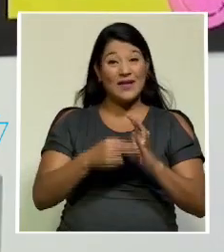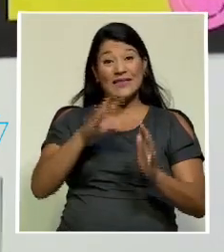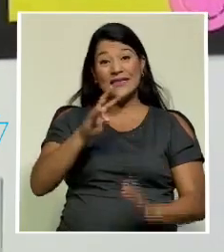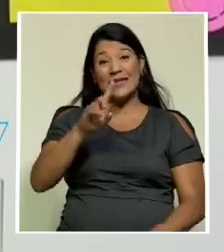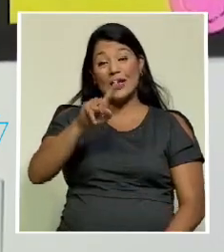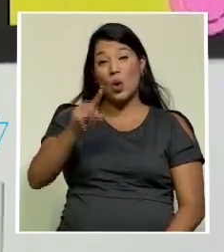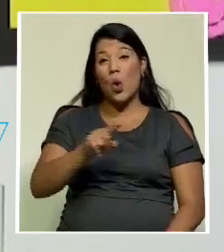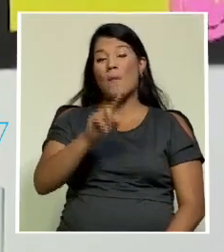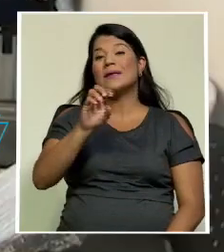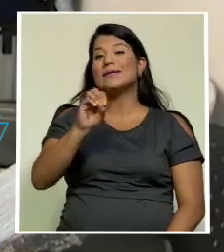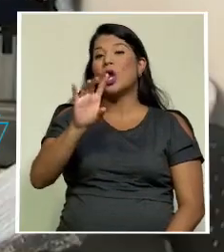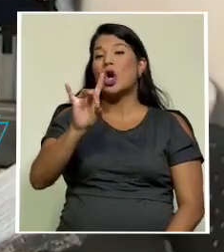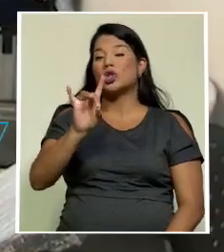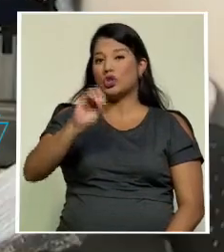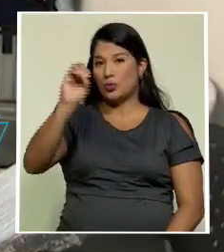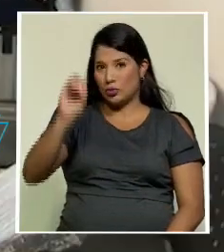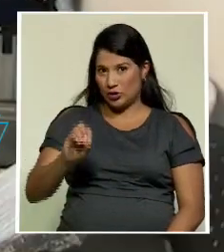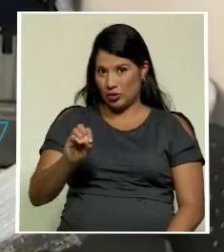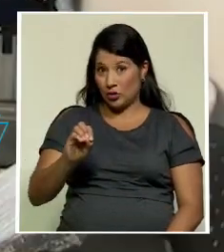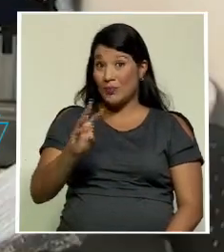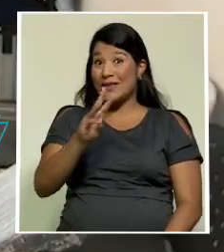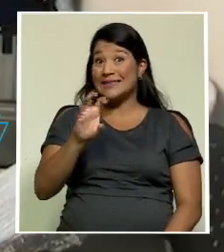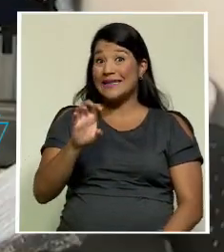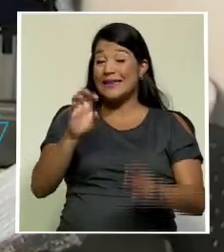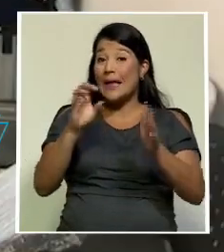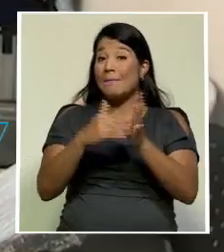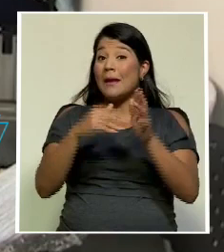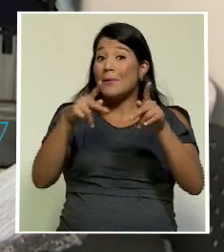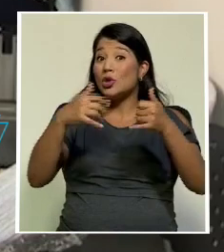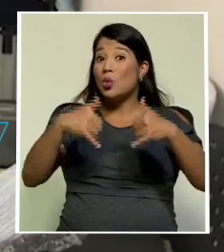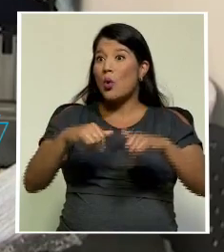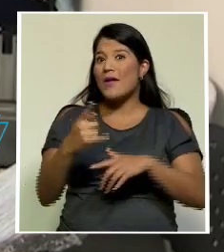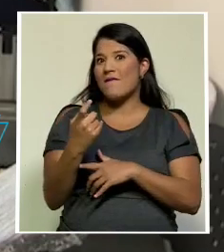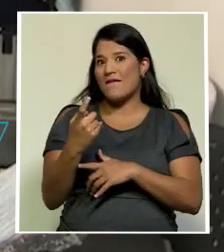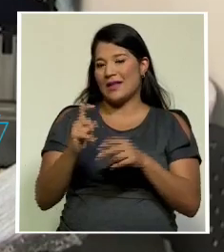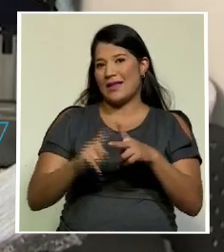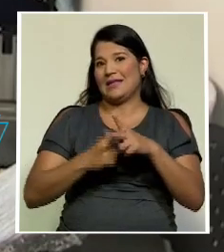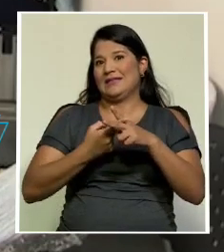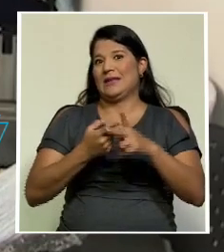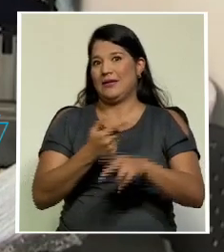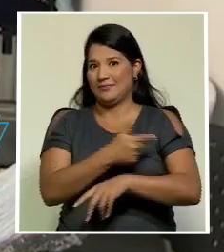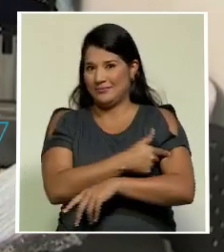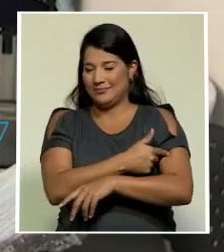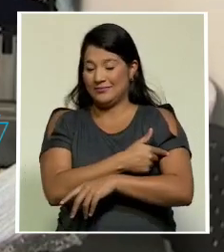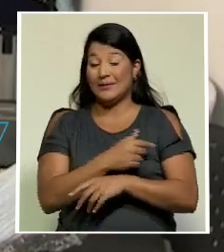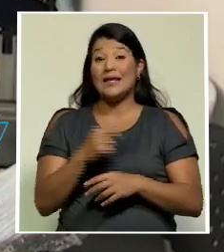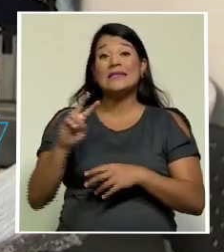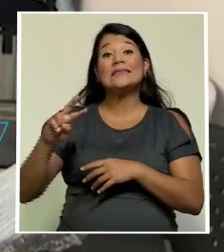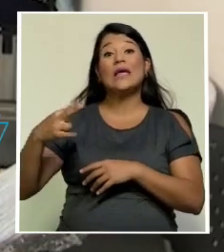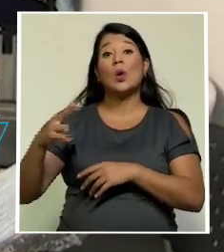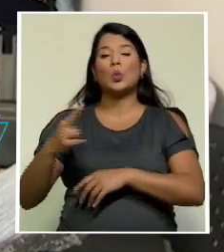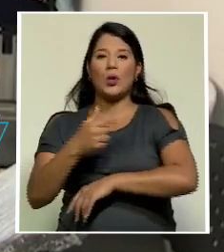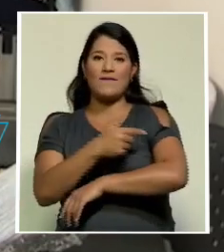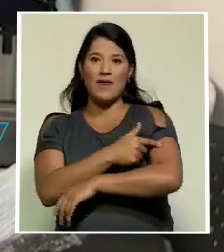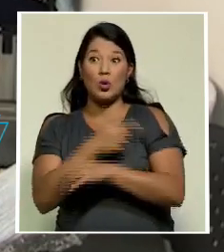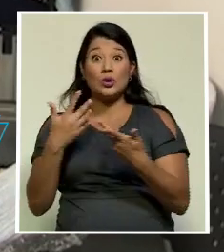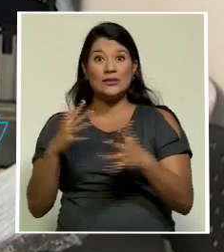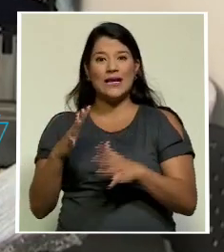71.08%, en donde 600.000 aún están pendientes de iniciar su esquema de vacunación. Por su parte, en segunda dosis se ha llegado al